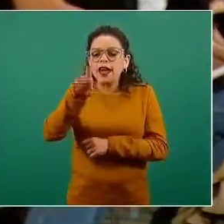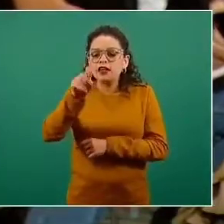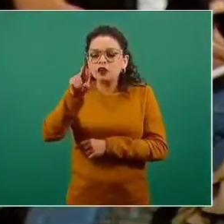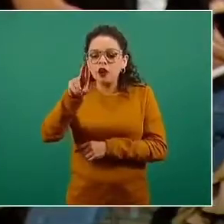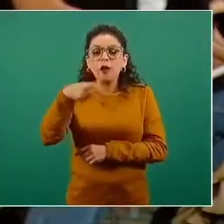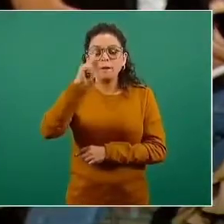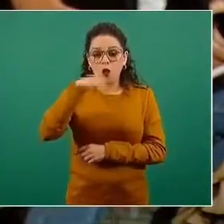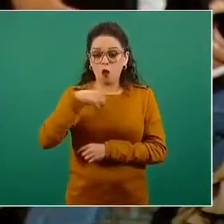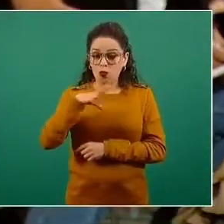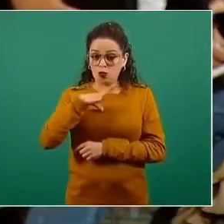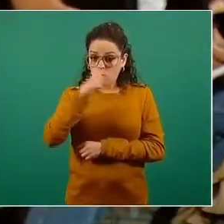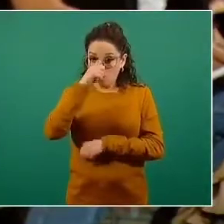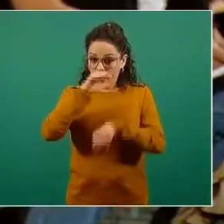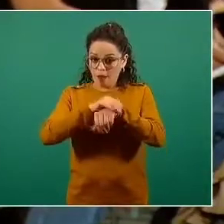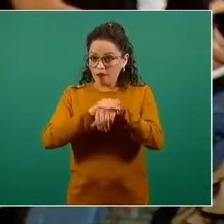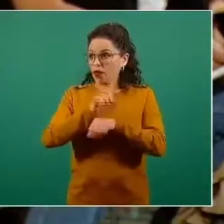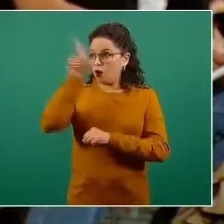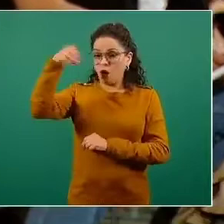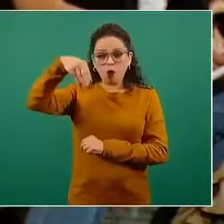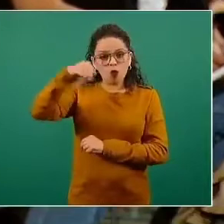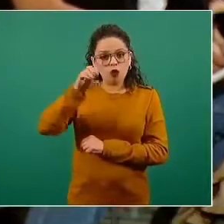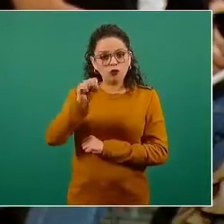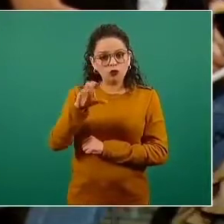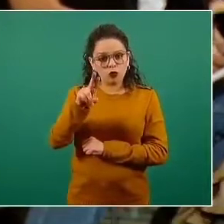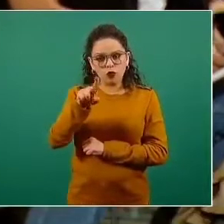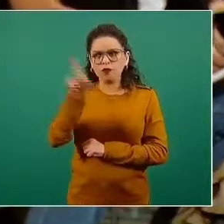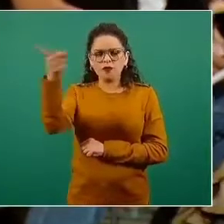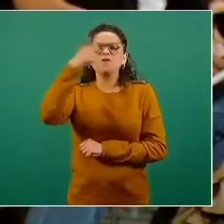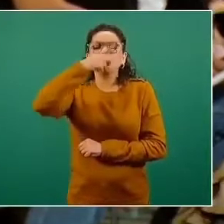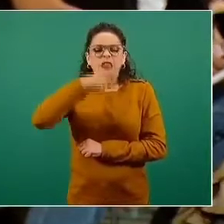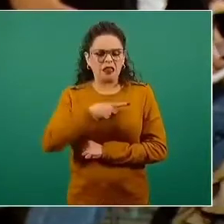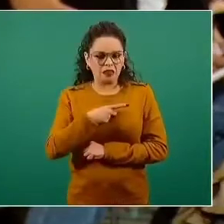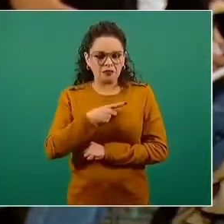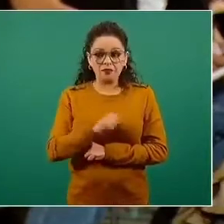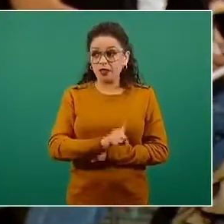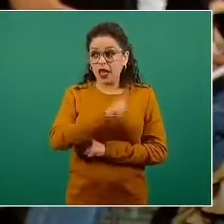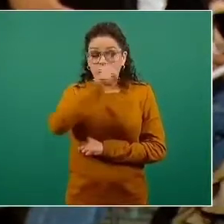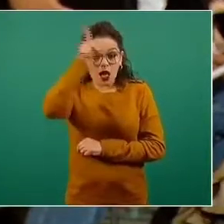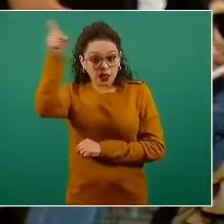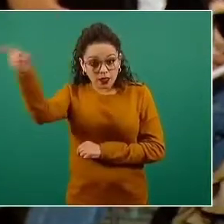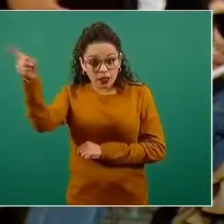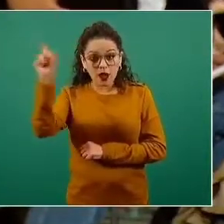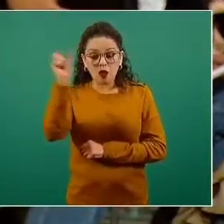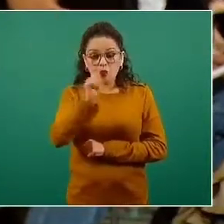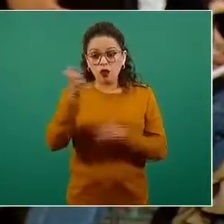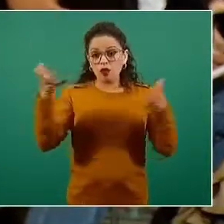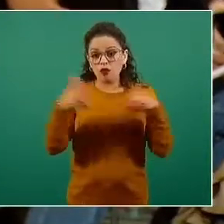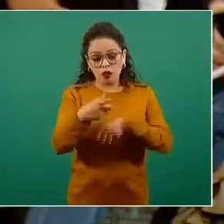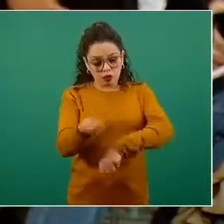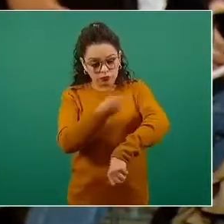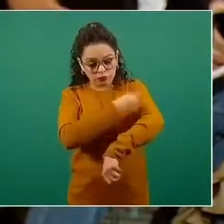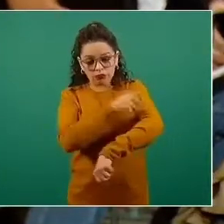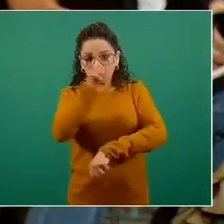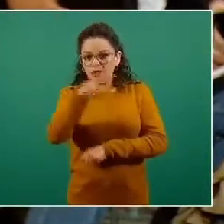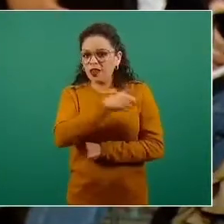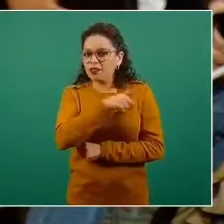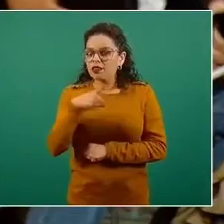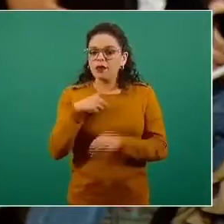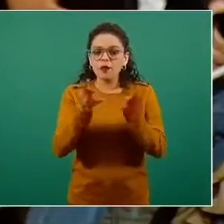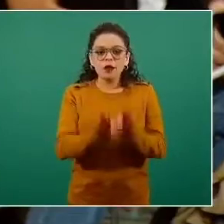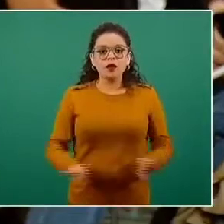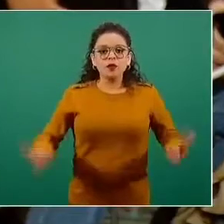él me decía que allá hacen mucha referencia que al momento de la aplicación de la vacuna es muy importante que la